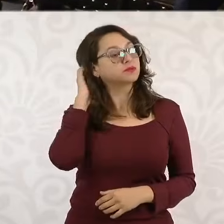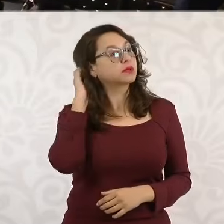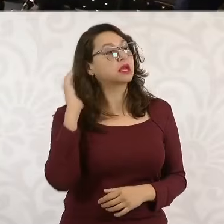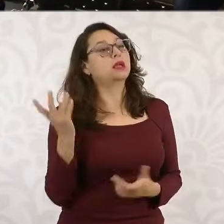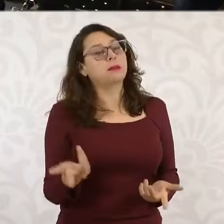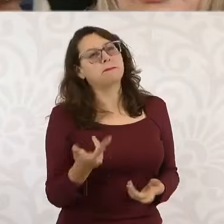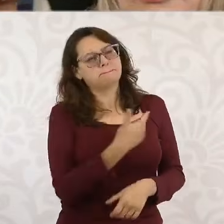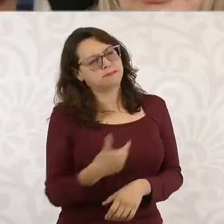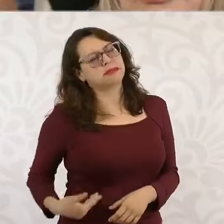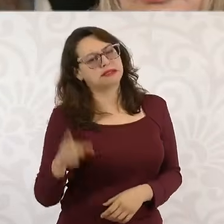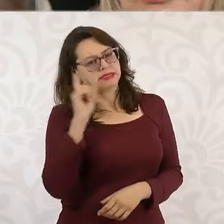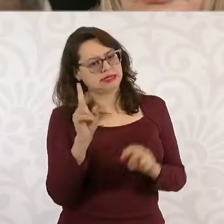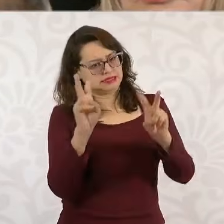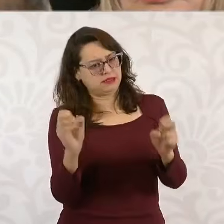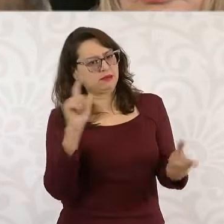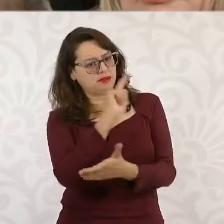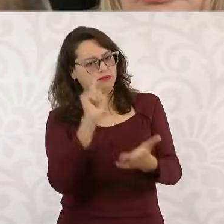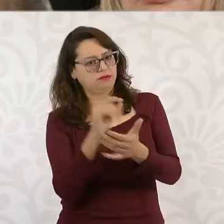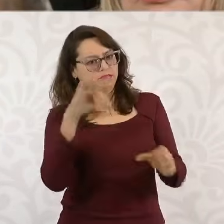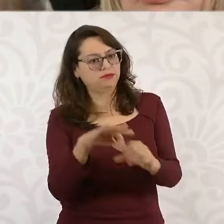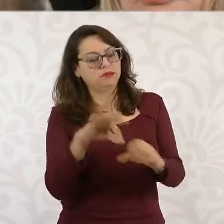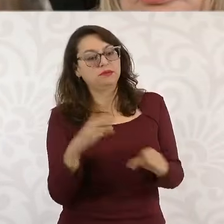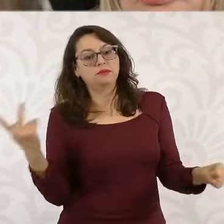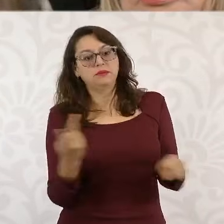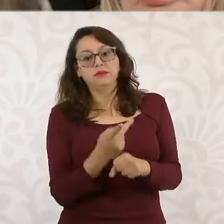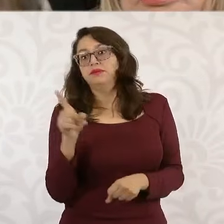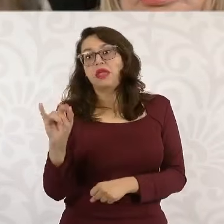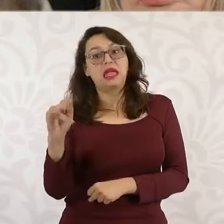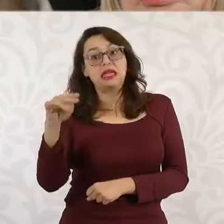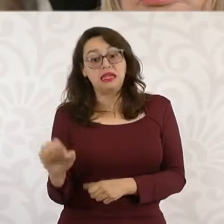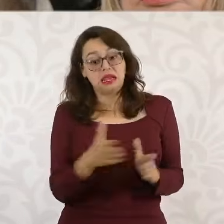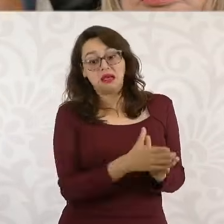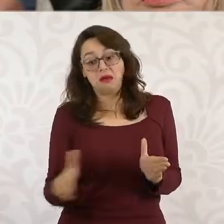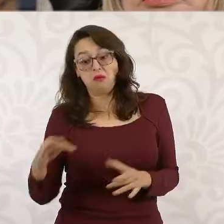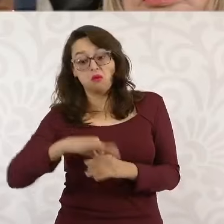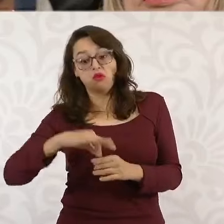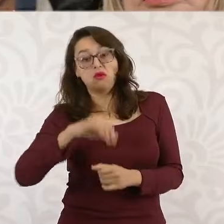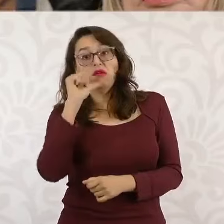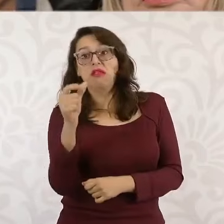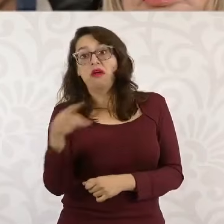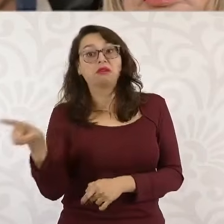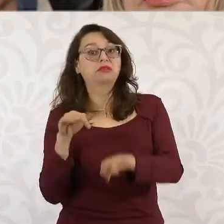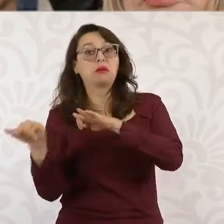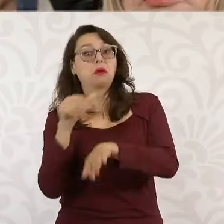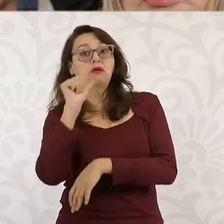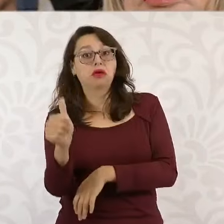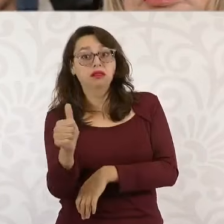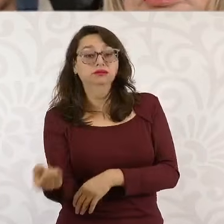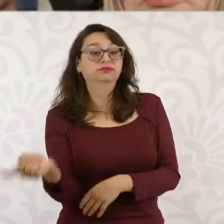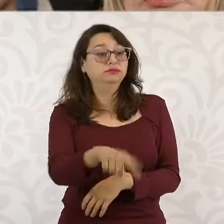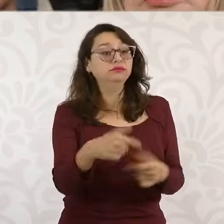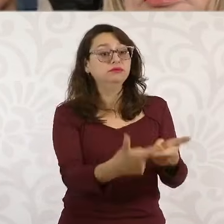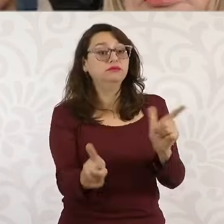reforma porque otros que de plano no trabajan, si en el INE no se trabaja en temporada no electoral, los partidos políticos reciben